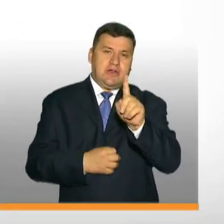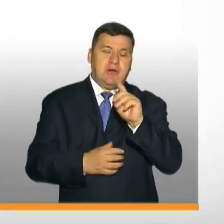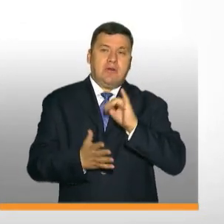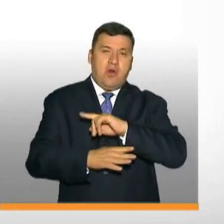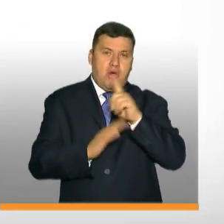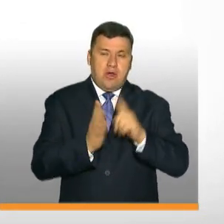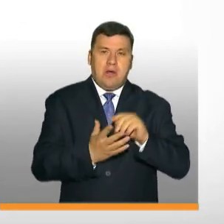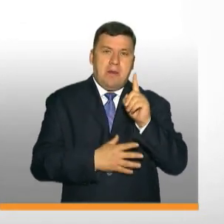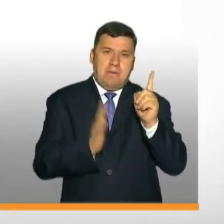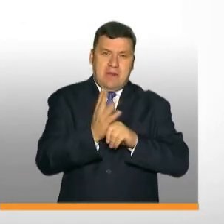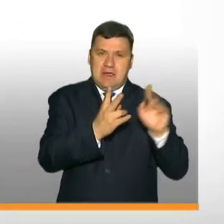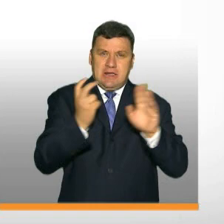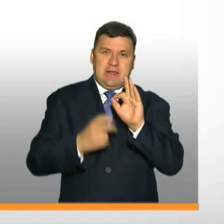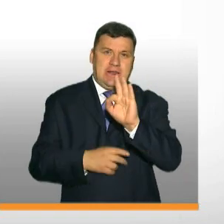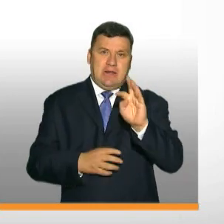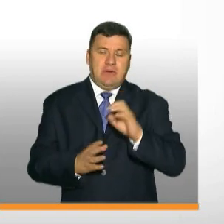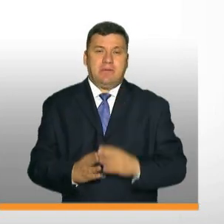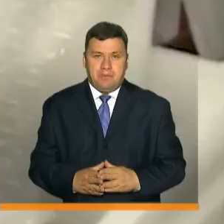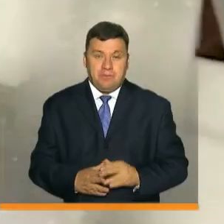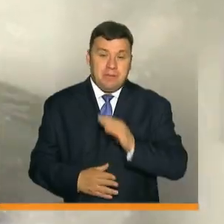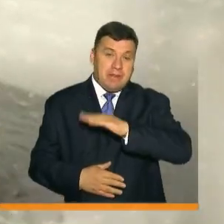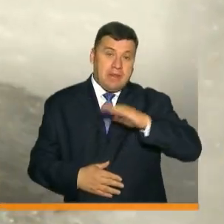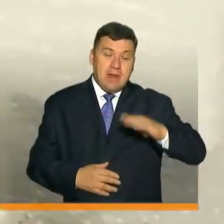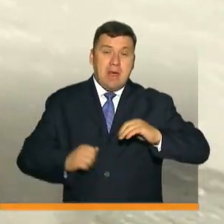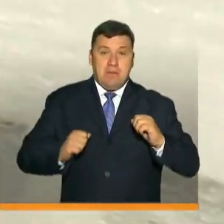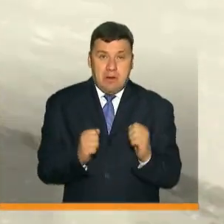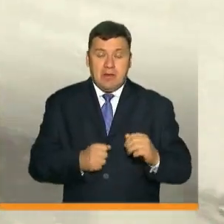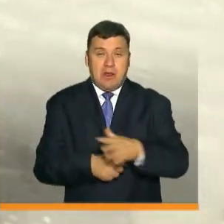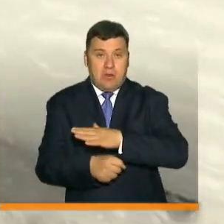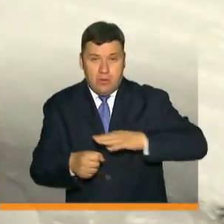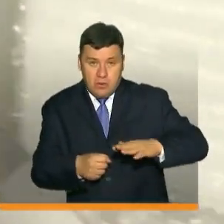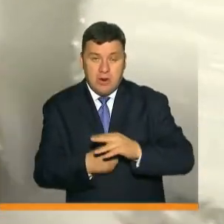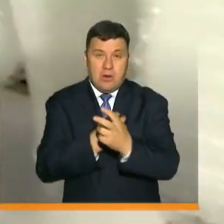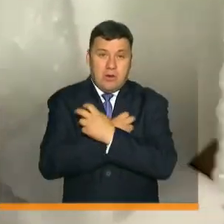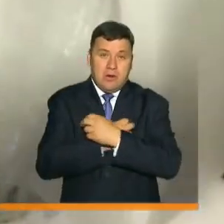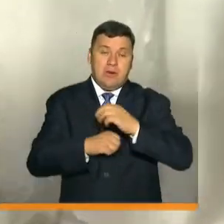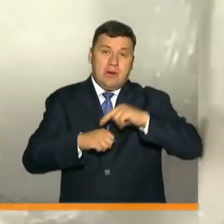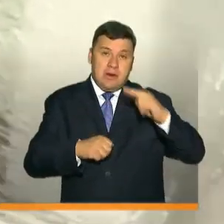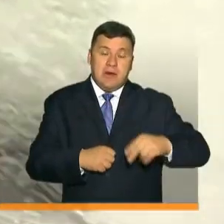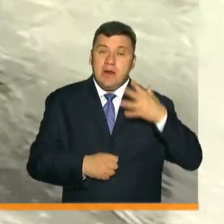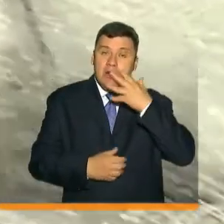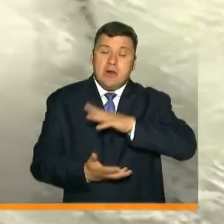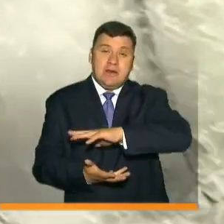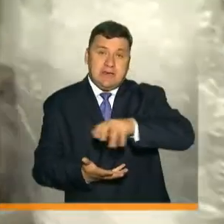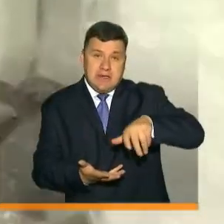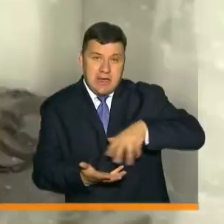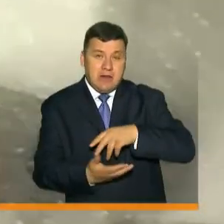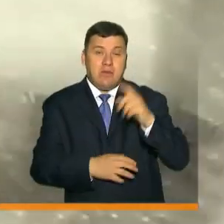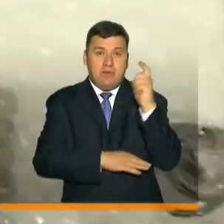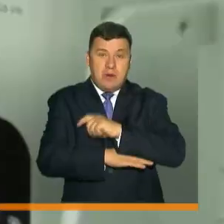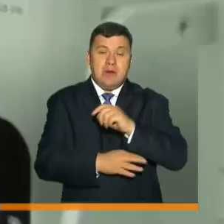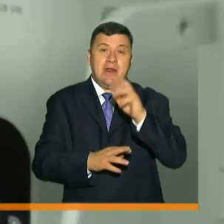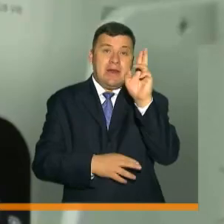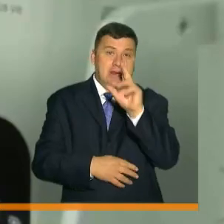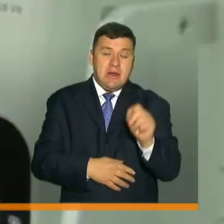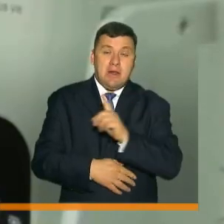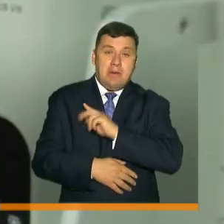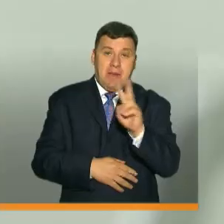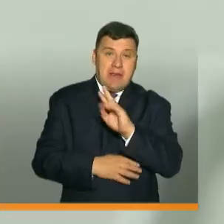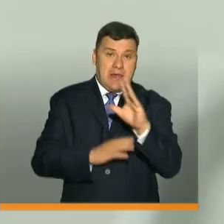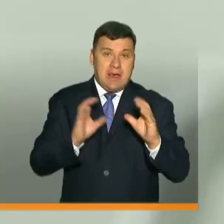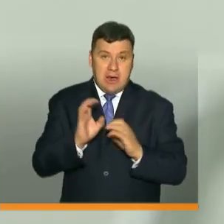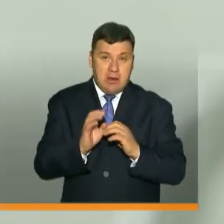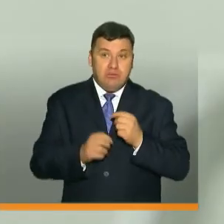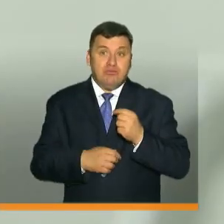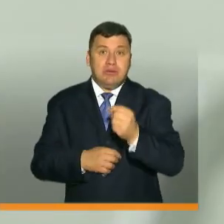se han instalado 1.739. En Antioquia, Bogotá, Cundinamarca, Huila, Nariño, Norte de Santander, Putumayo, Risaralda y Valle del Cauca,